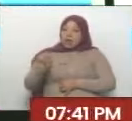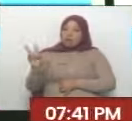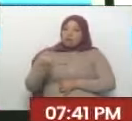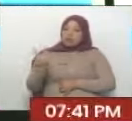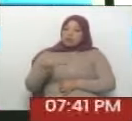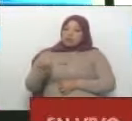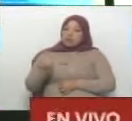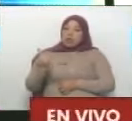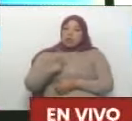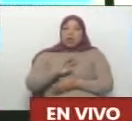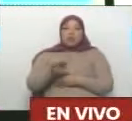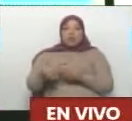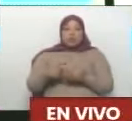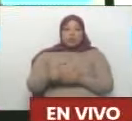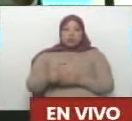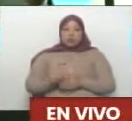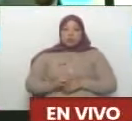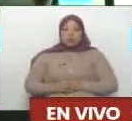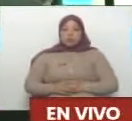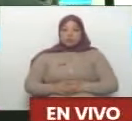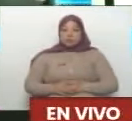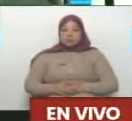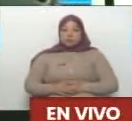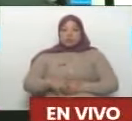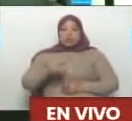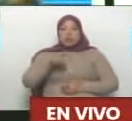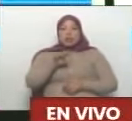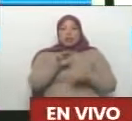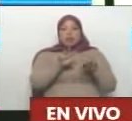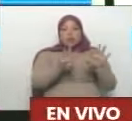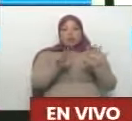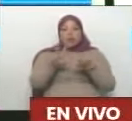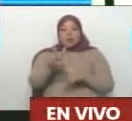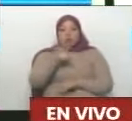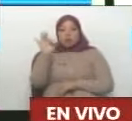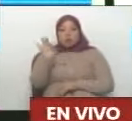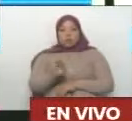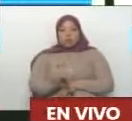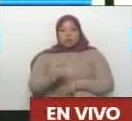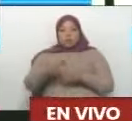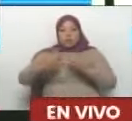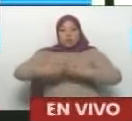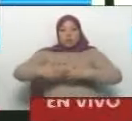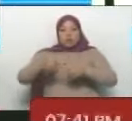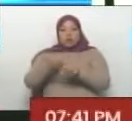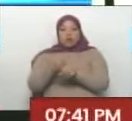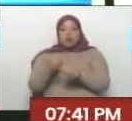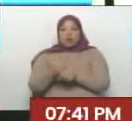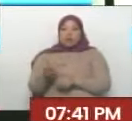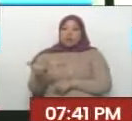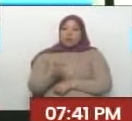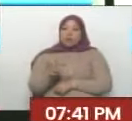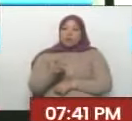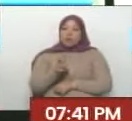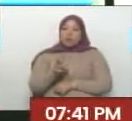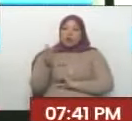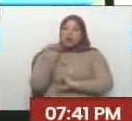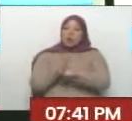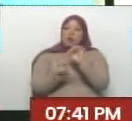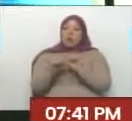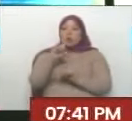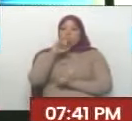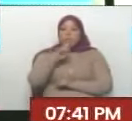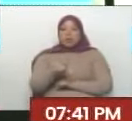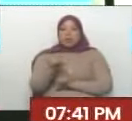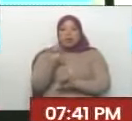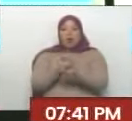todos los empresarios de este país, ahí dice, el 93% de los empresarios de este país repudian